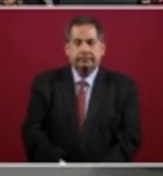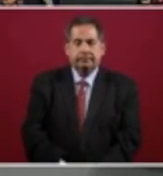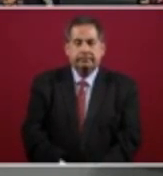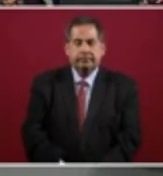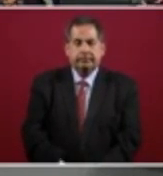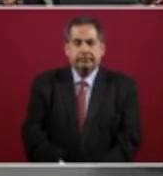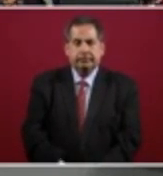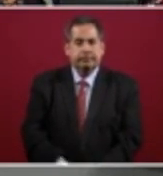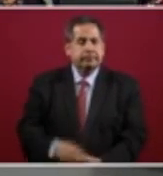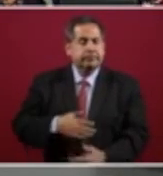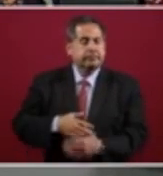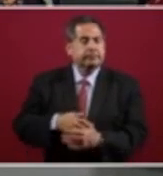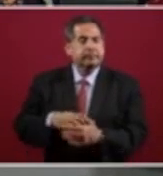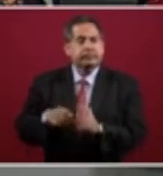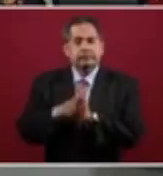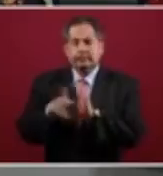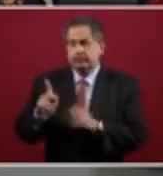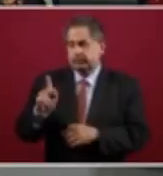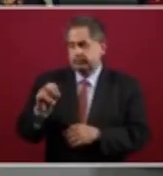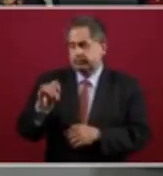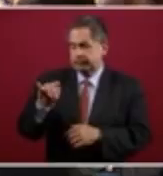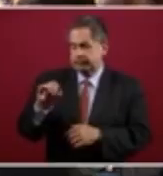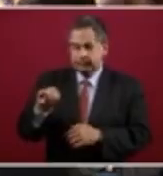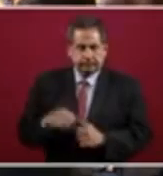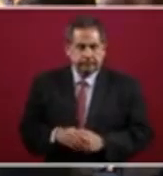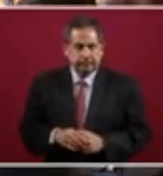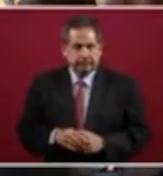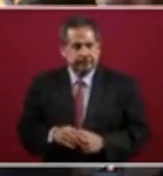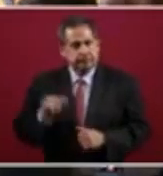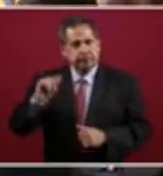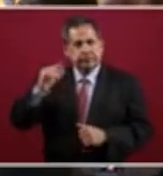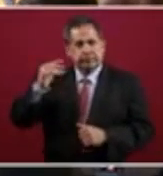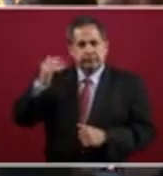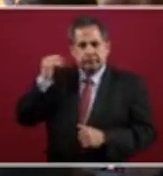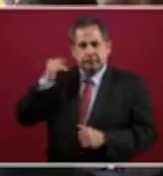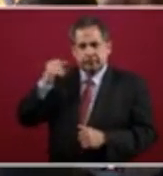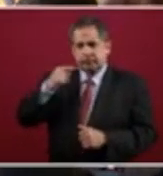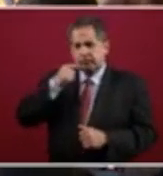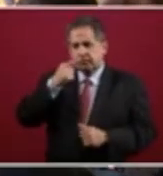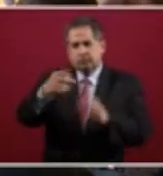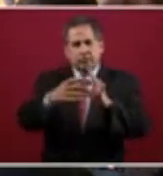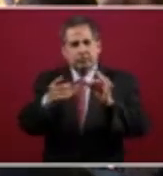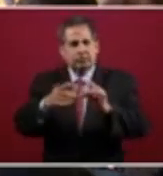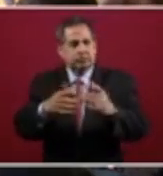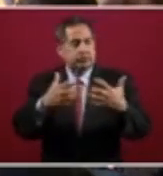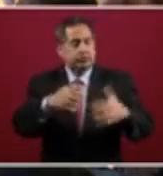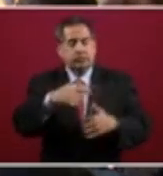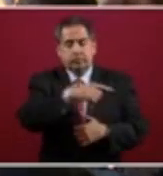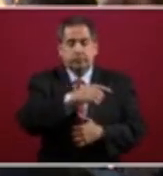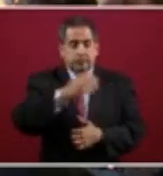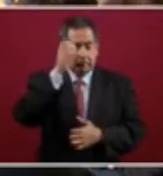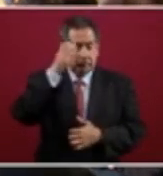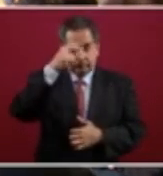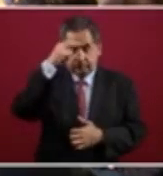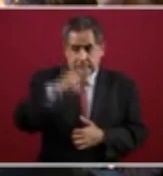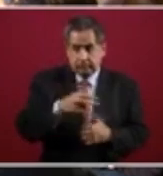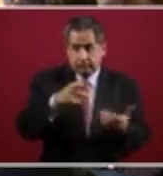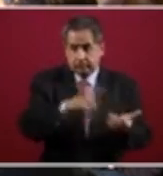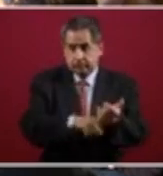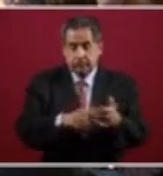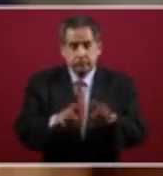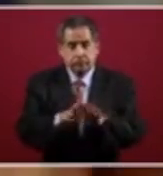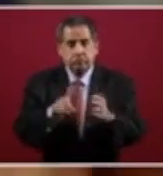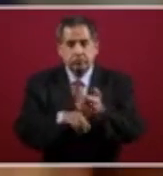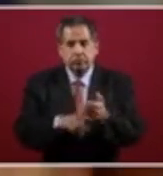Jocelyn Gutiérrez de Político.mx. Hace unos días usted comentó que la casa del empresario chino-mexicano Shelly Yigon pertenece a